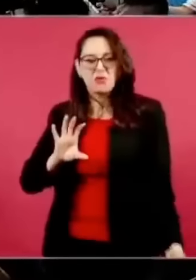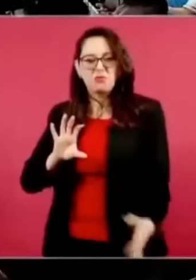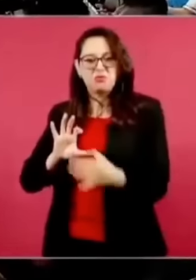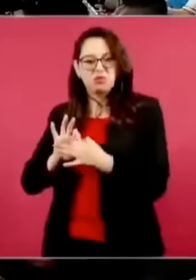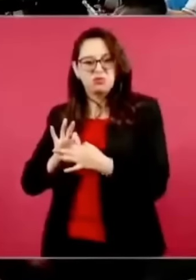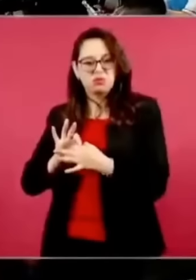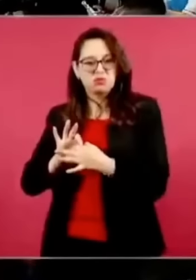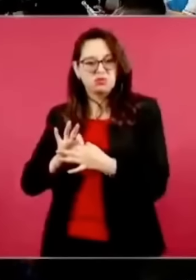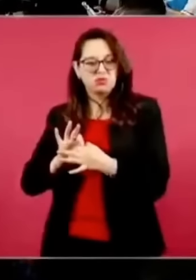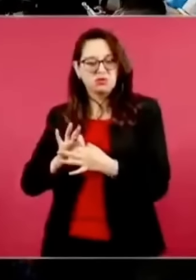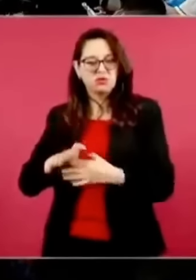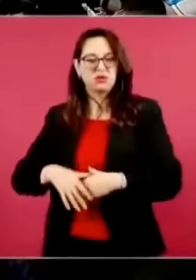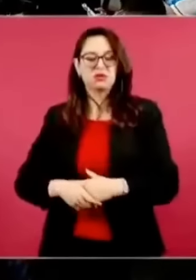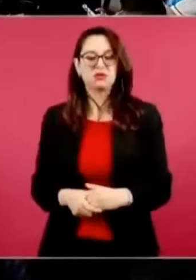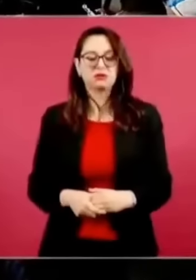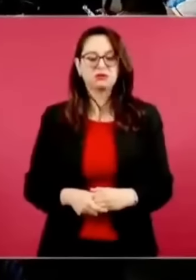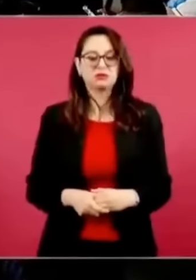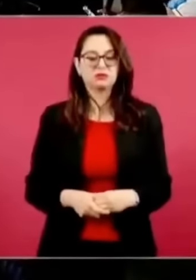Bueno,